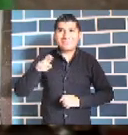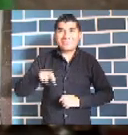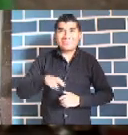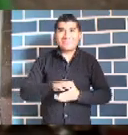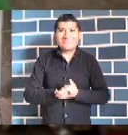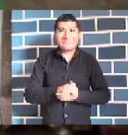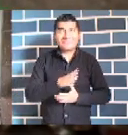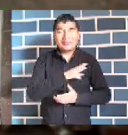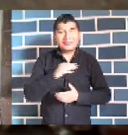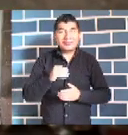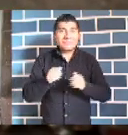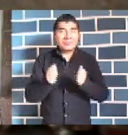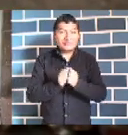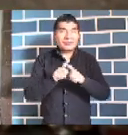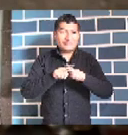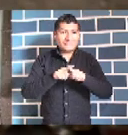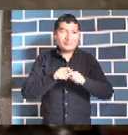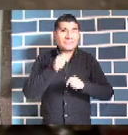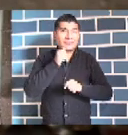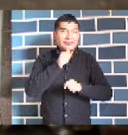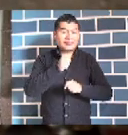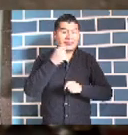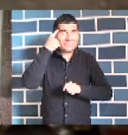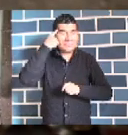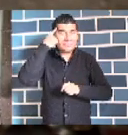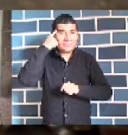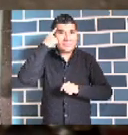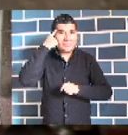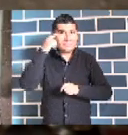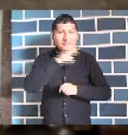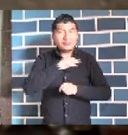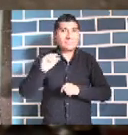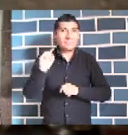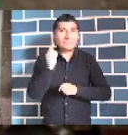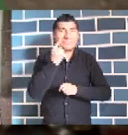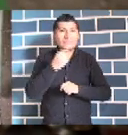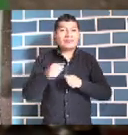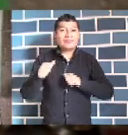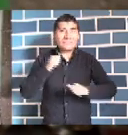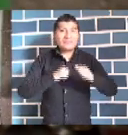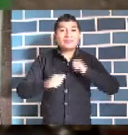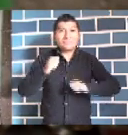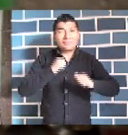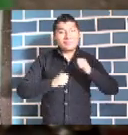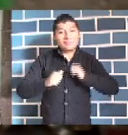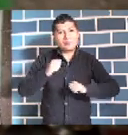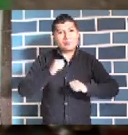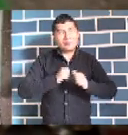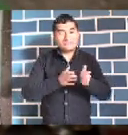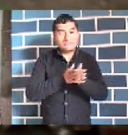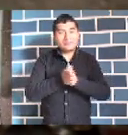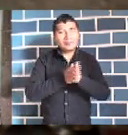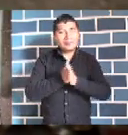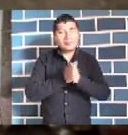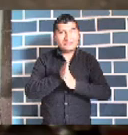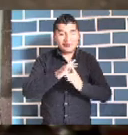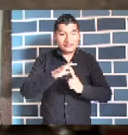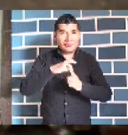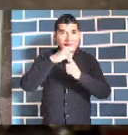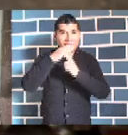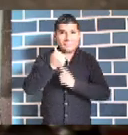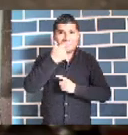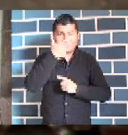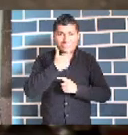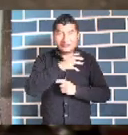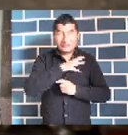y de acuerdo a su propia conciencia y sólo actúa por intereses particulares